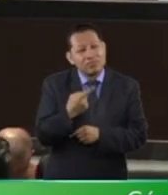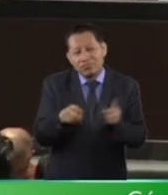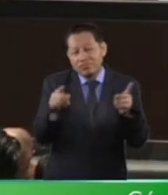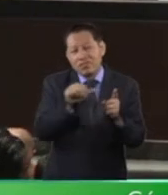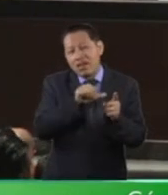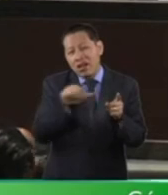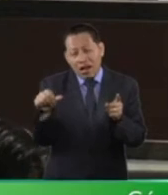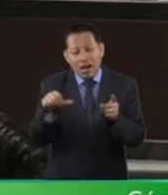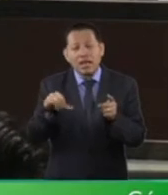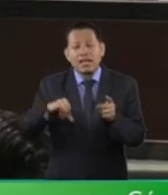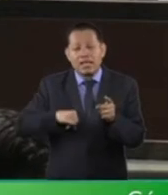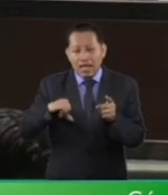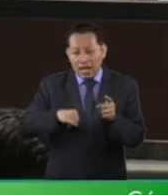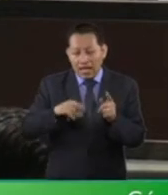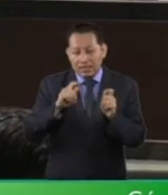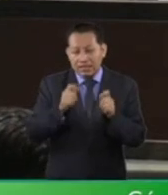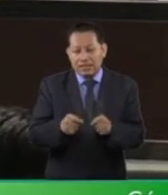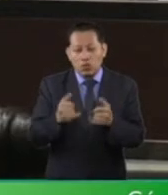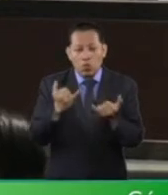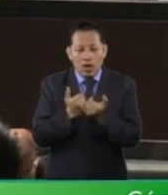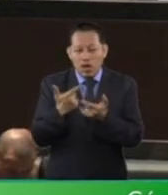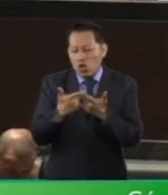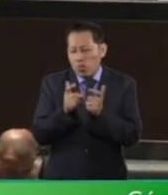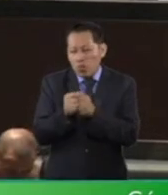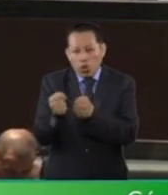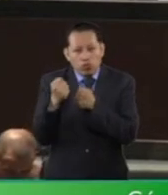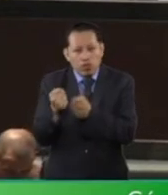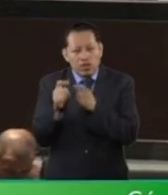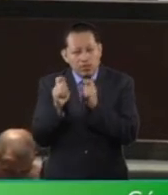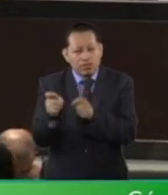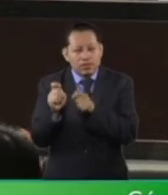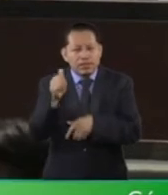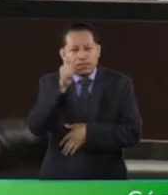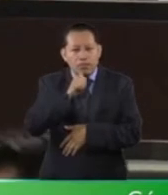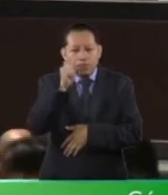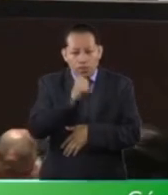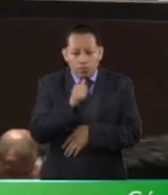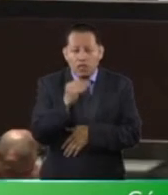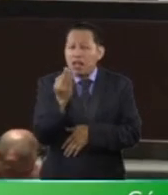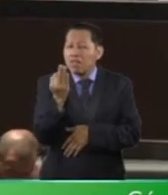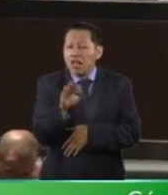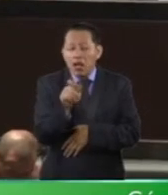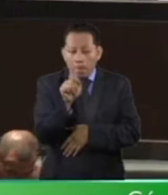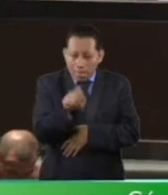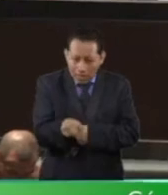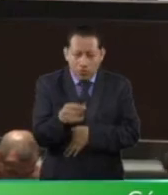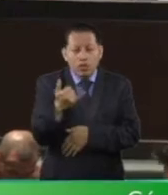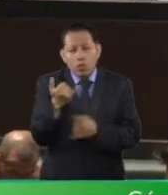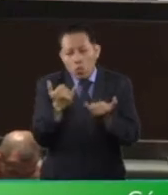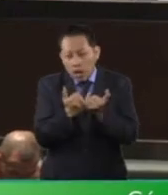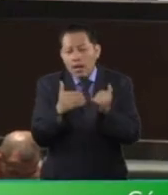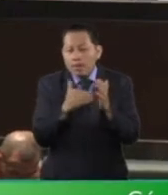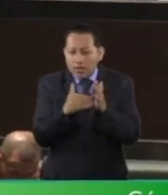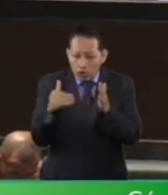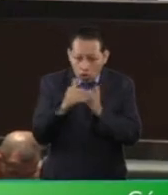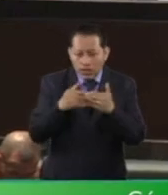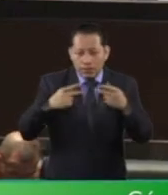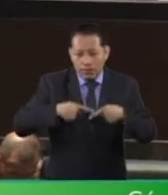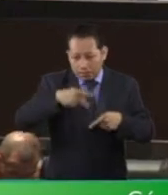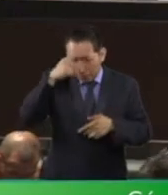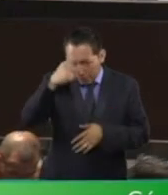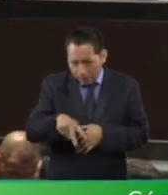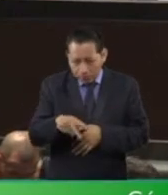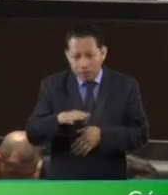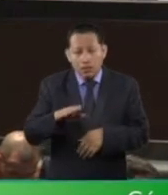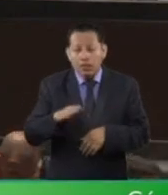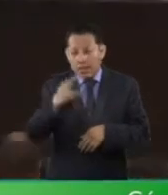intereses creados y a los poderes fácticos de siempre. Se traicionó a sí mismo y a millones de mexicanos. Las